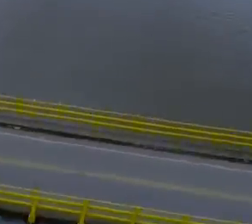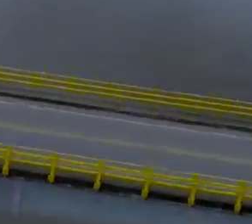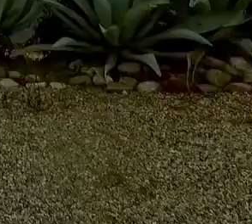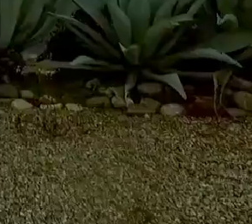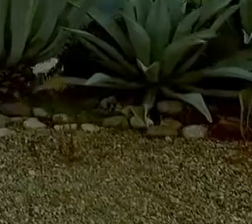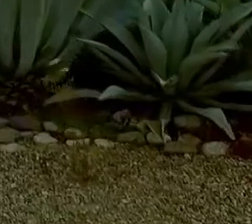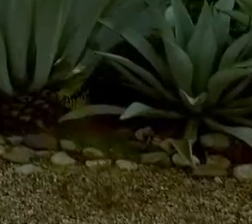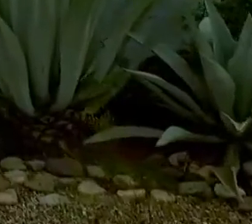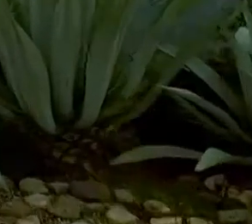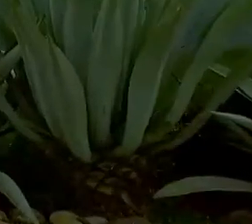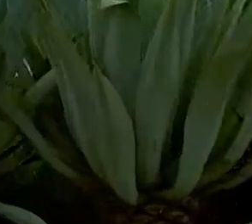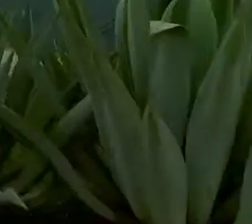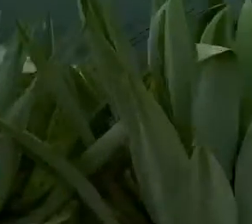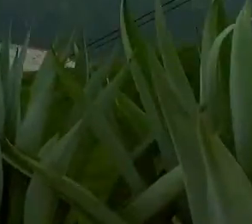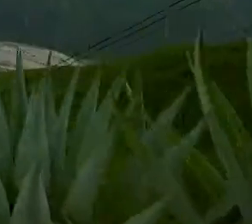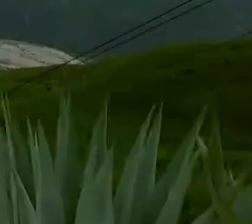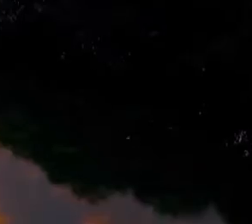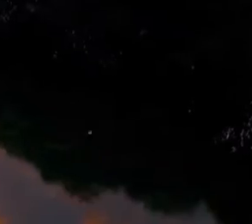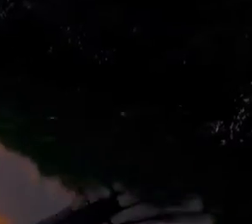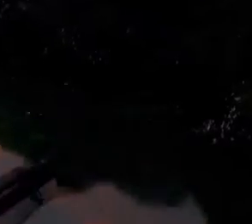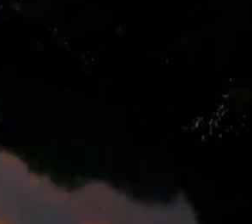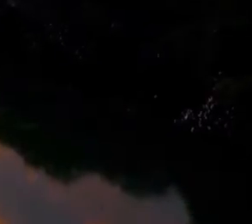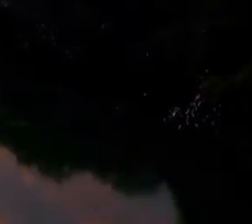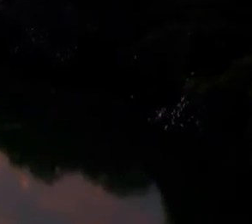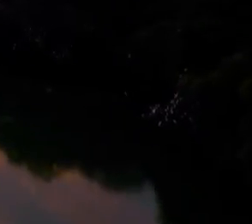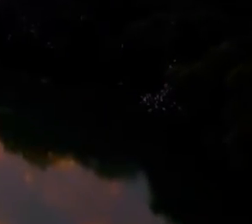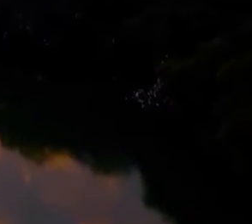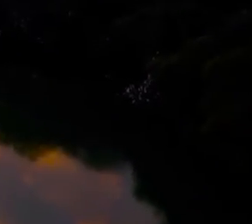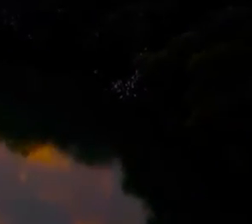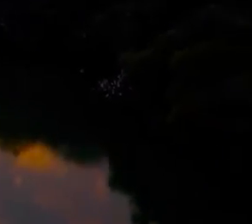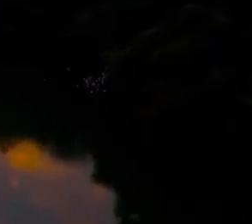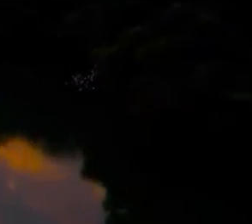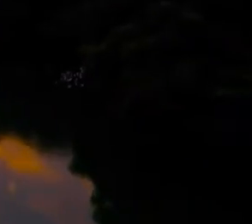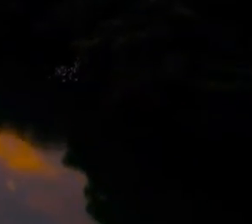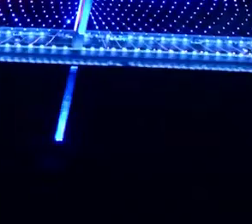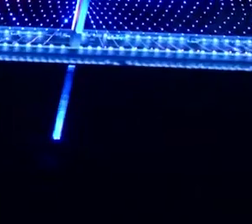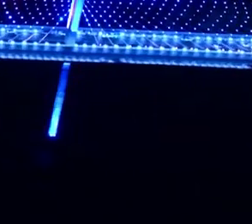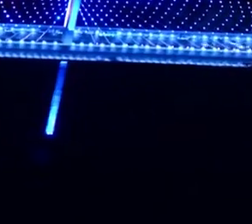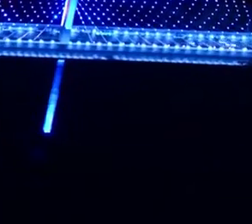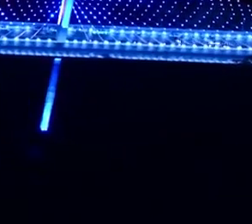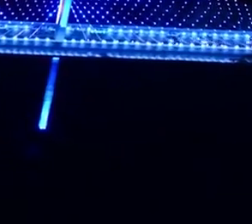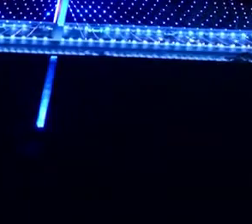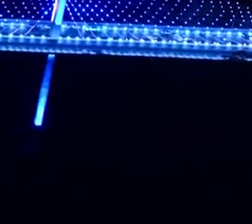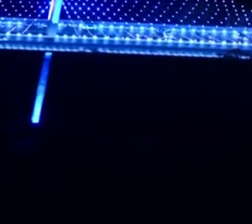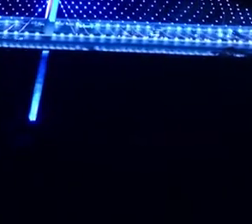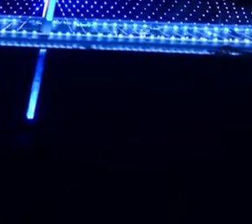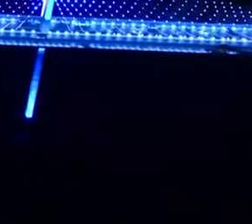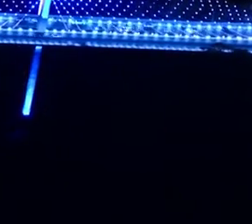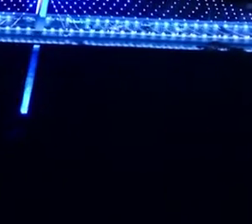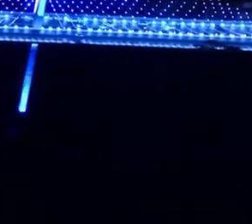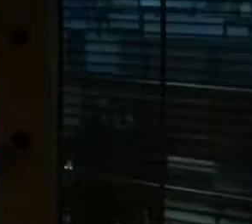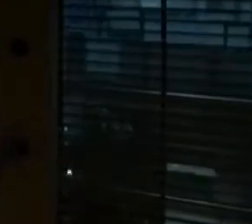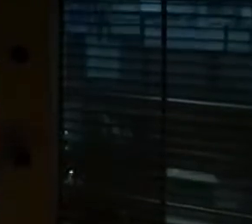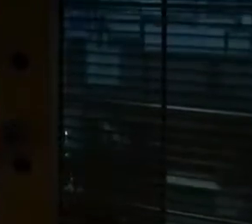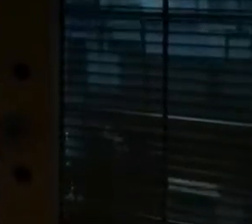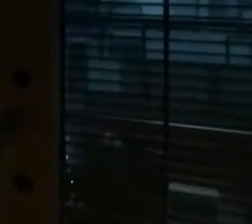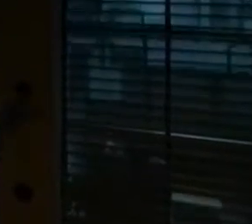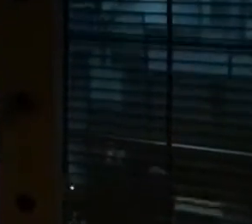Recorre nuestra tierra, descubre sus paisajes, vive